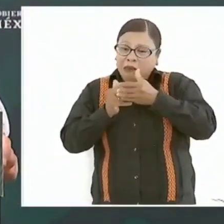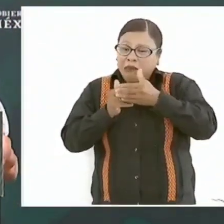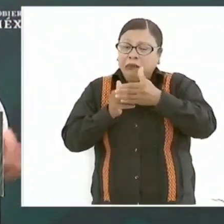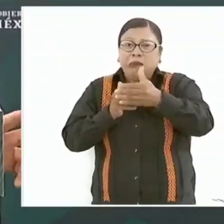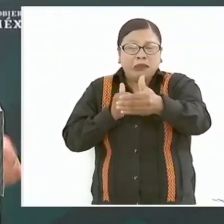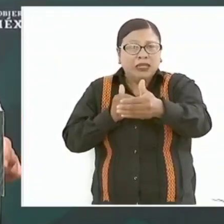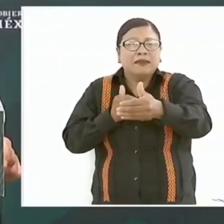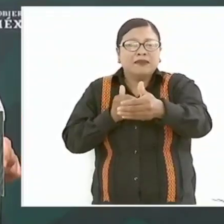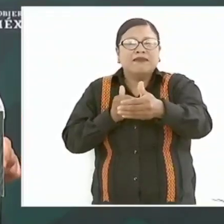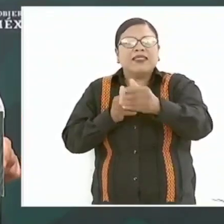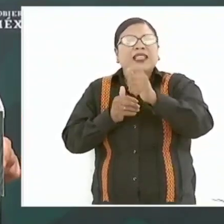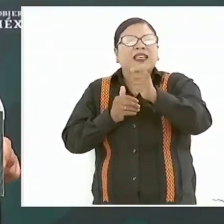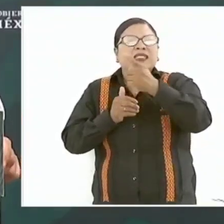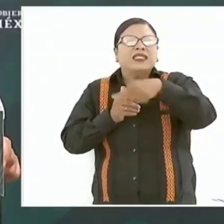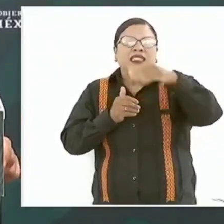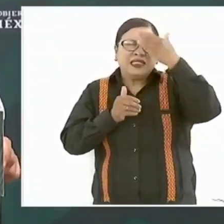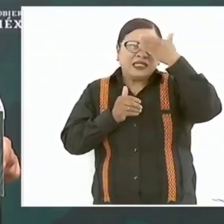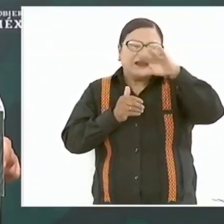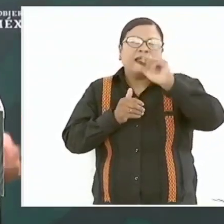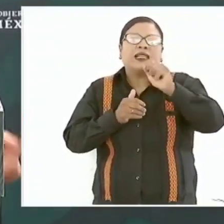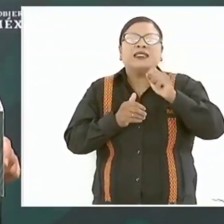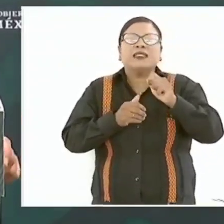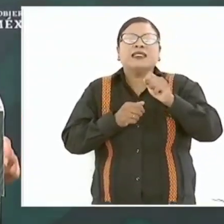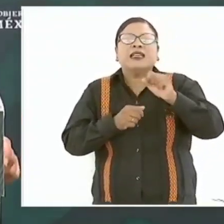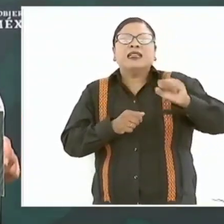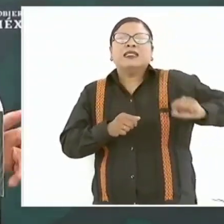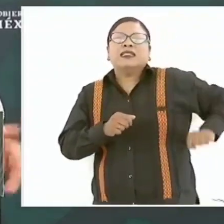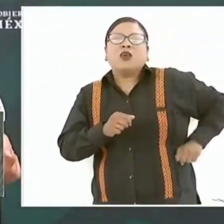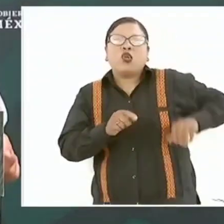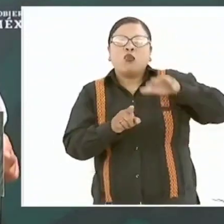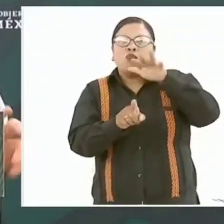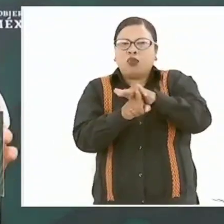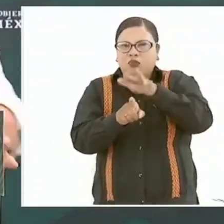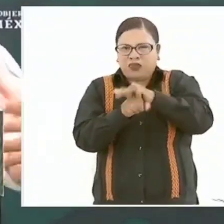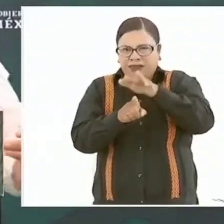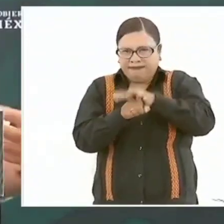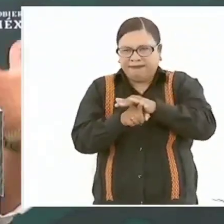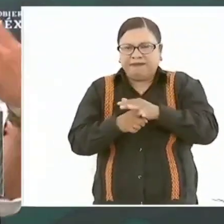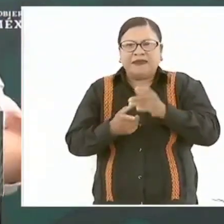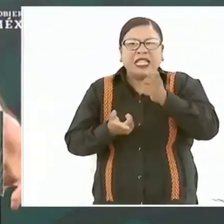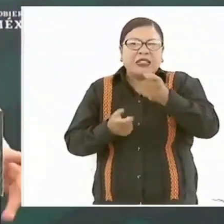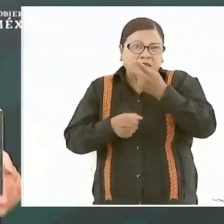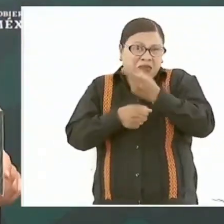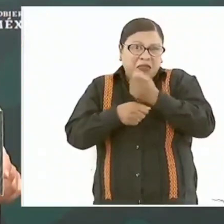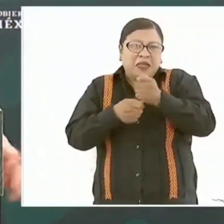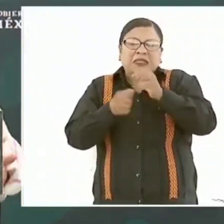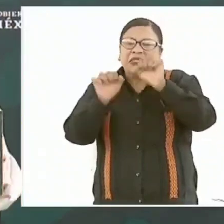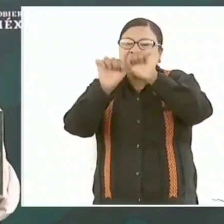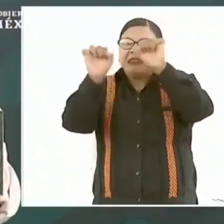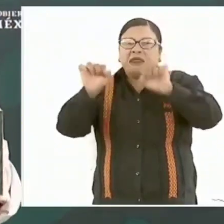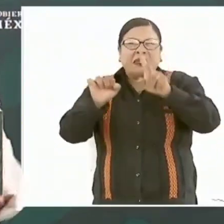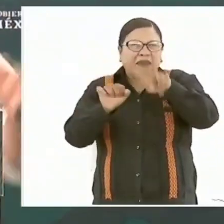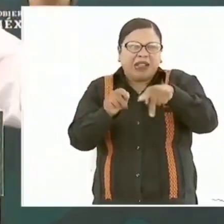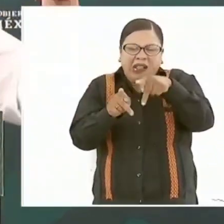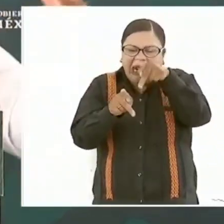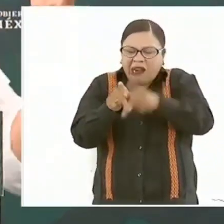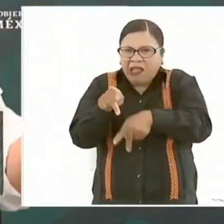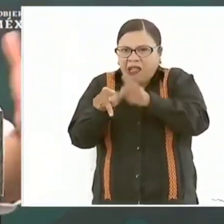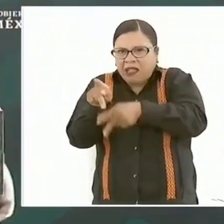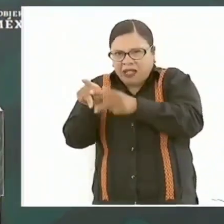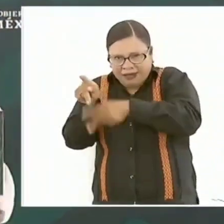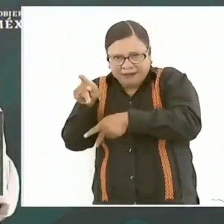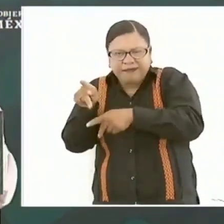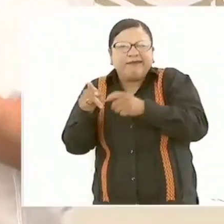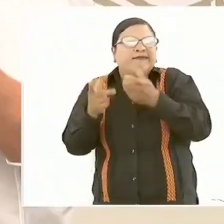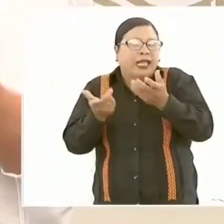conoció popularmente como Seguro Popular? Primero, era un sistema completamente fragmentado. ¿Qué significa esto? El